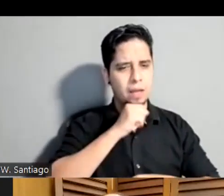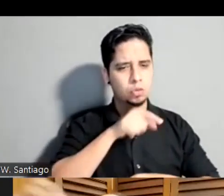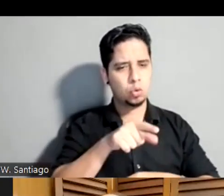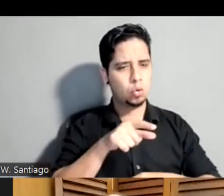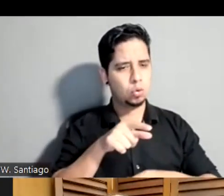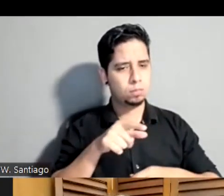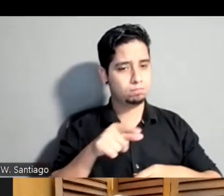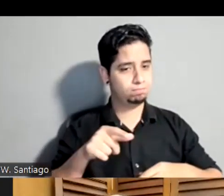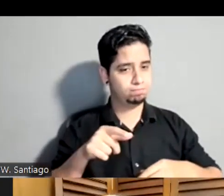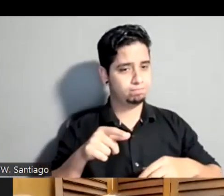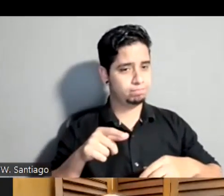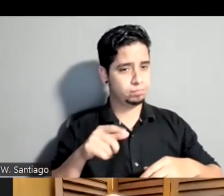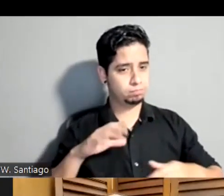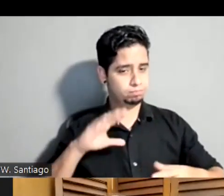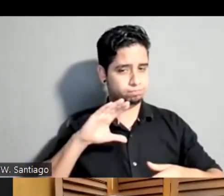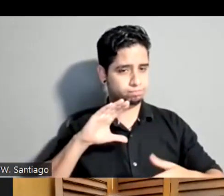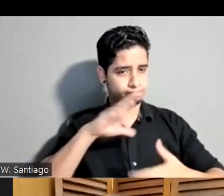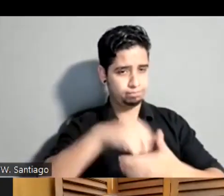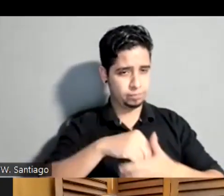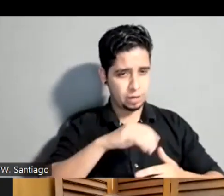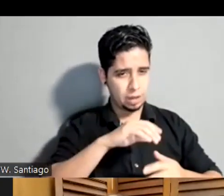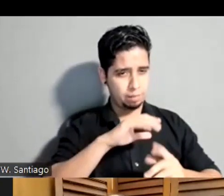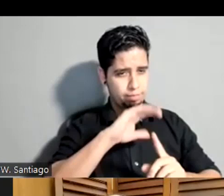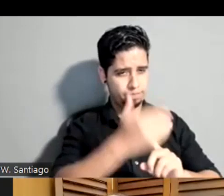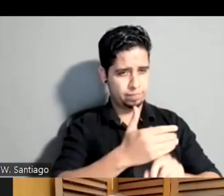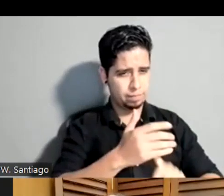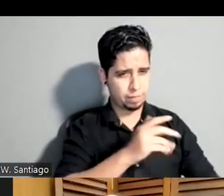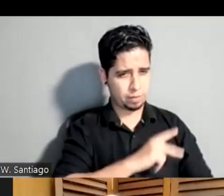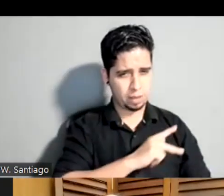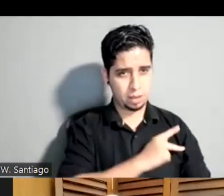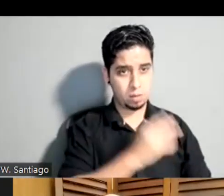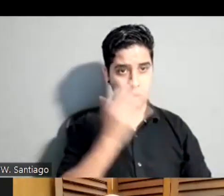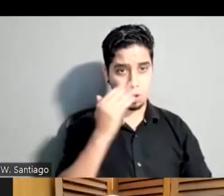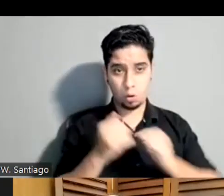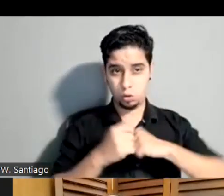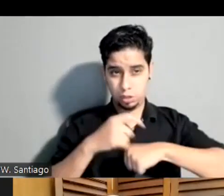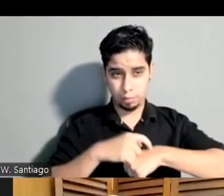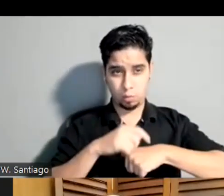es profundo, ¿verdad? Y es un trecho de vida largo. Yo,